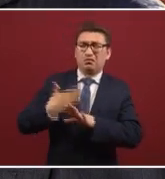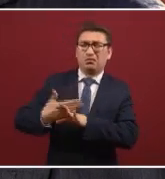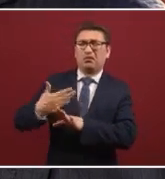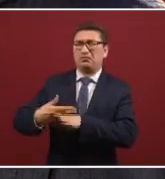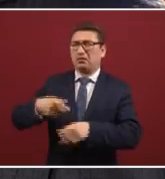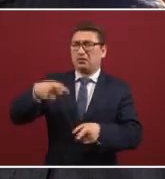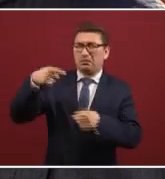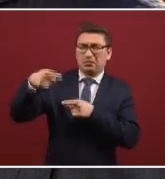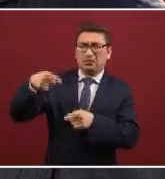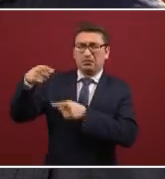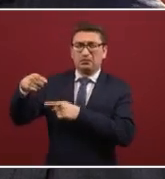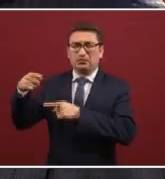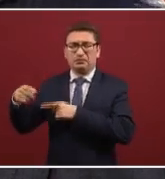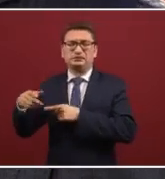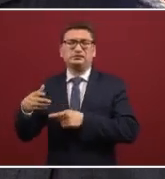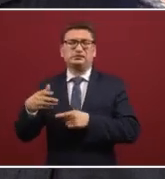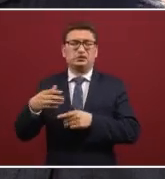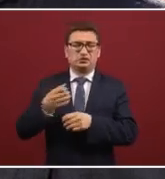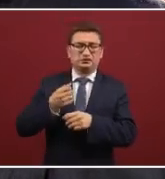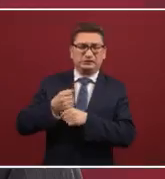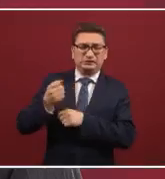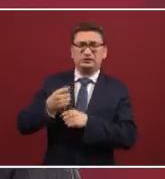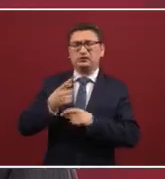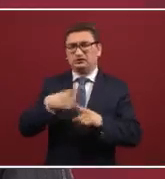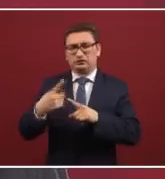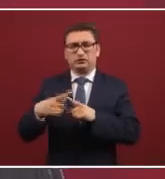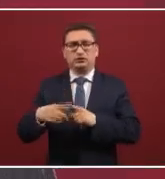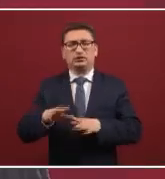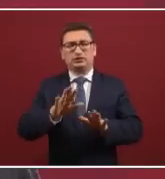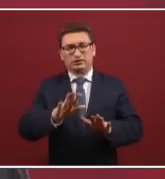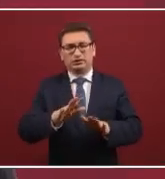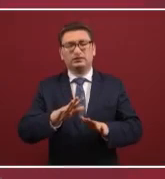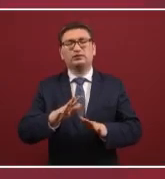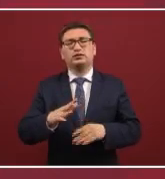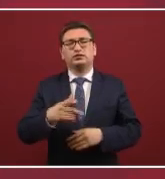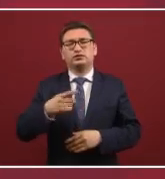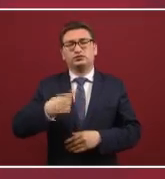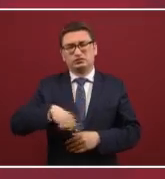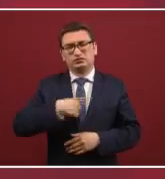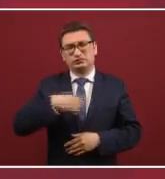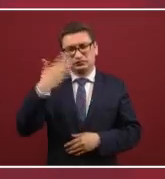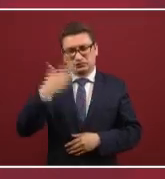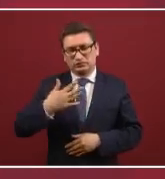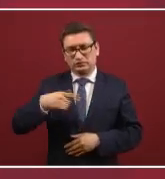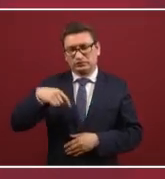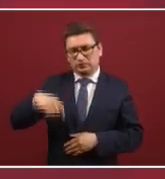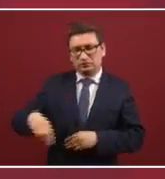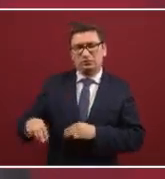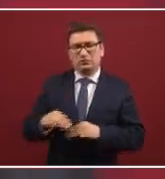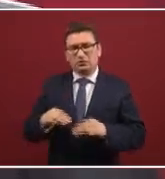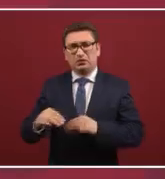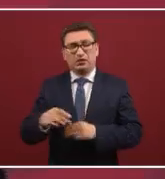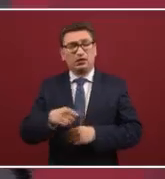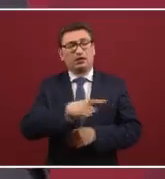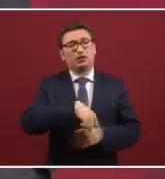Nuestro movimiento en la oposición siempre